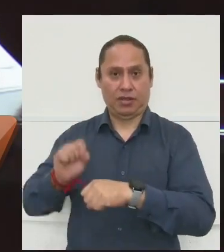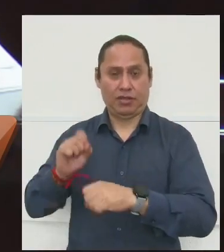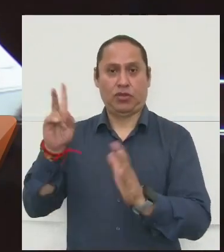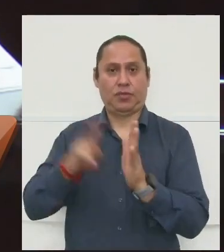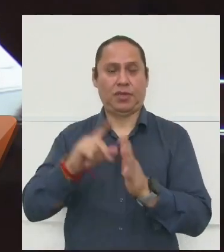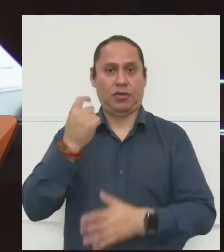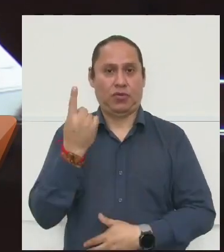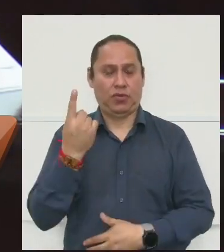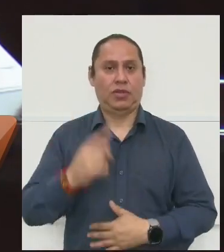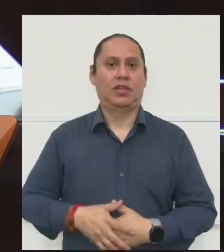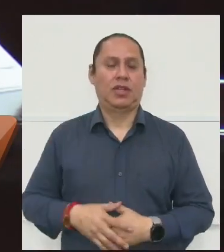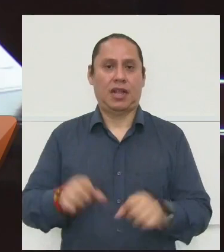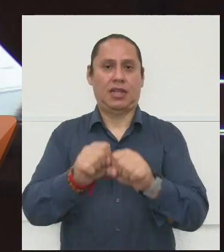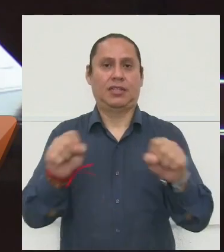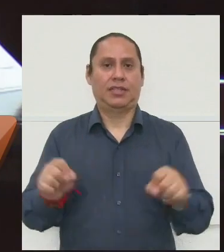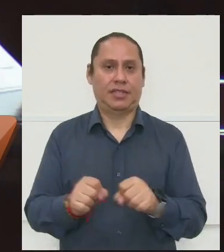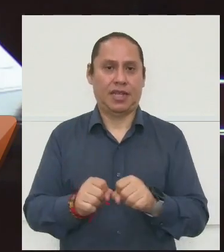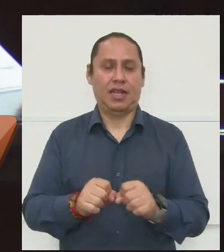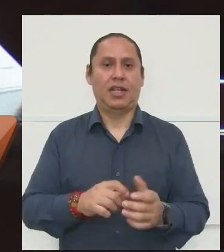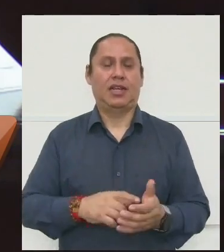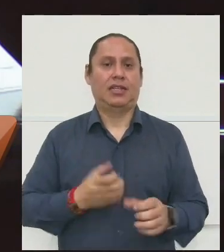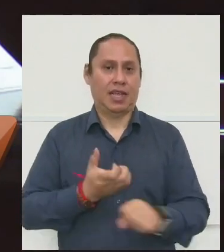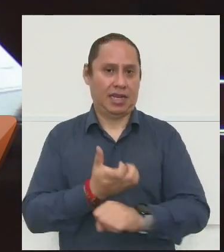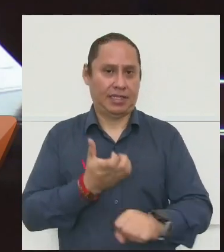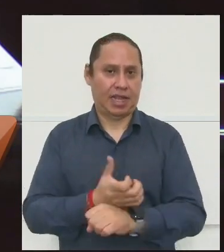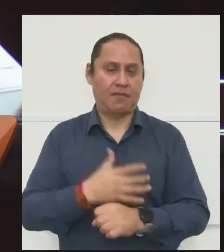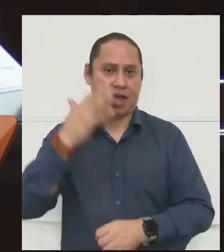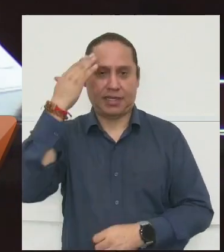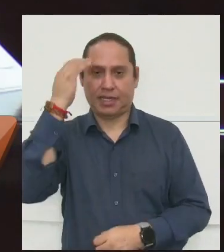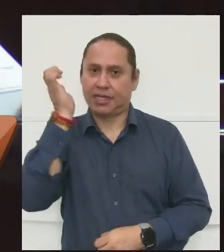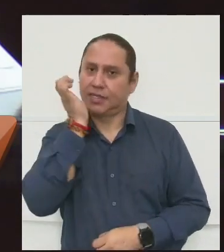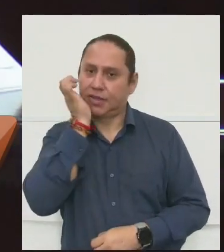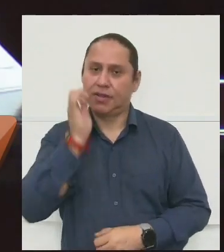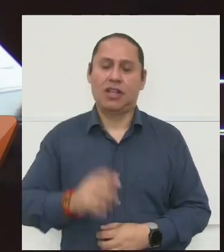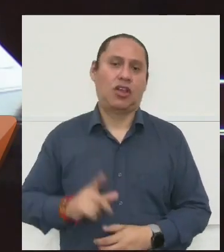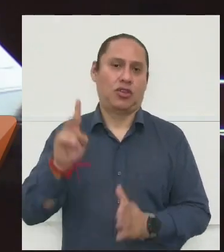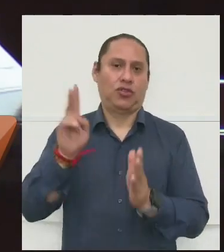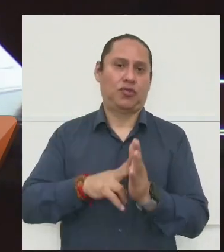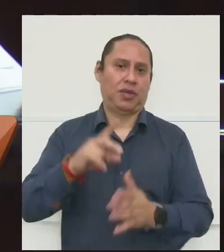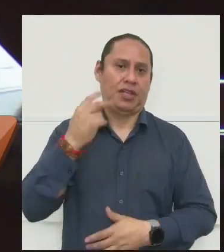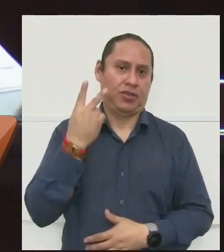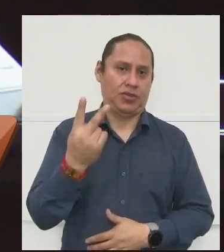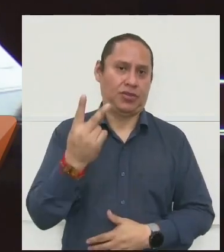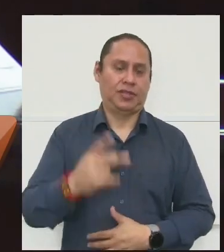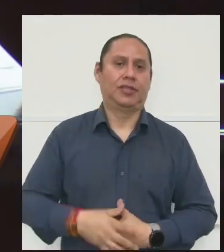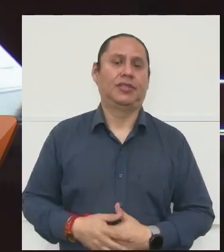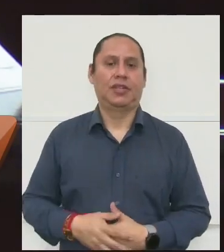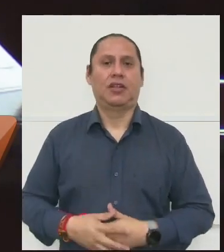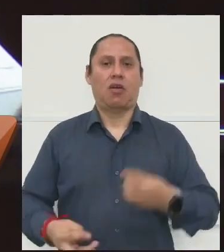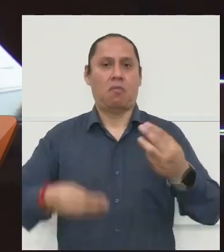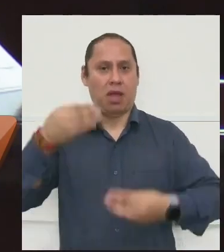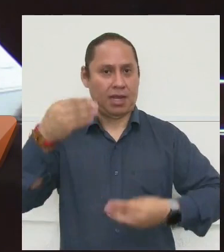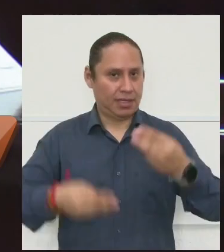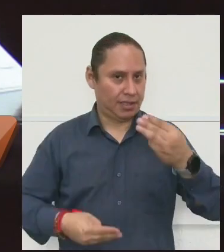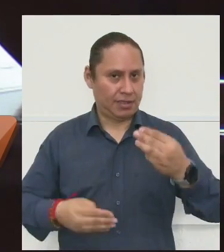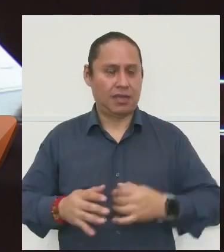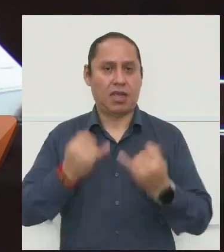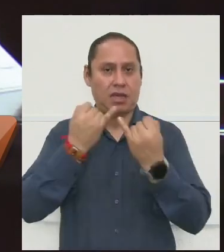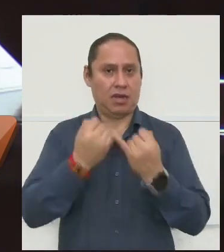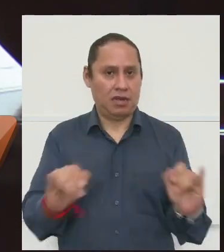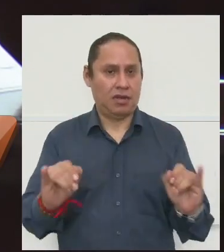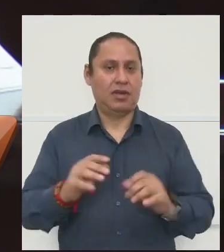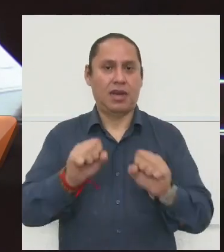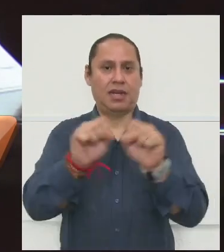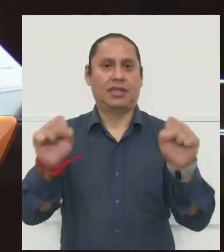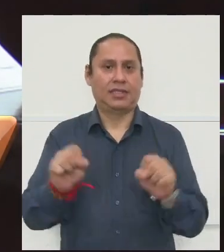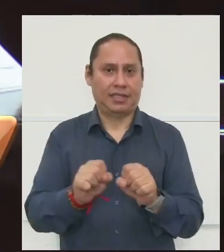2001 sala regional mixta San Cristóbal de las Casas 2002 magistrado inaugural